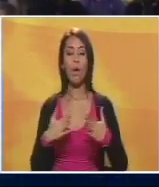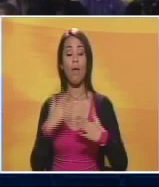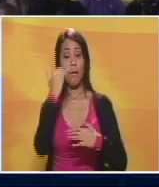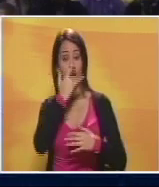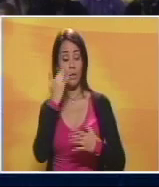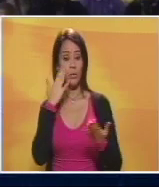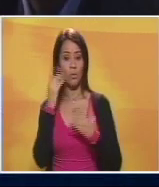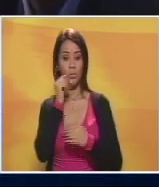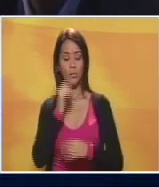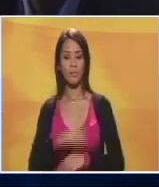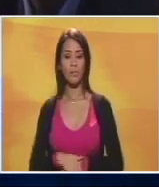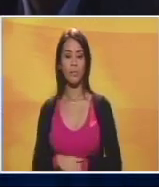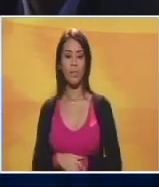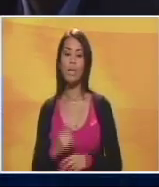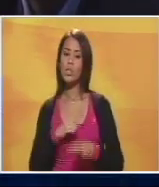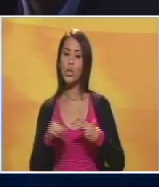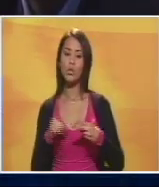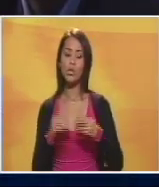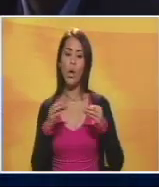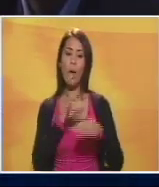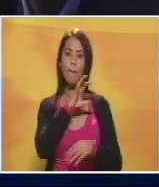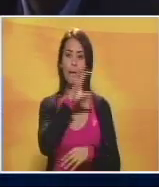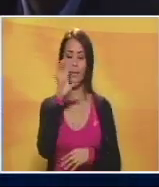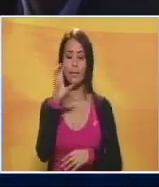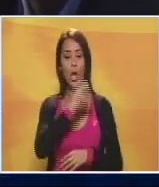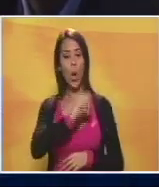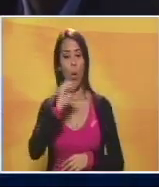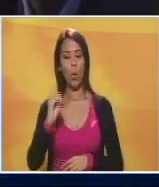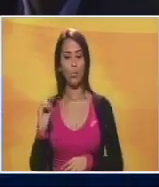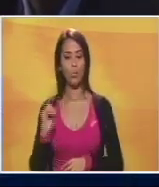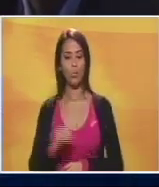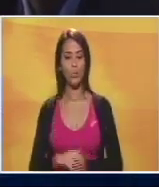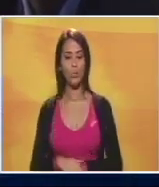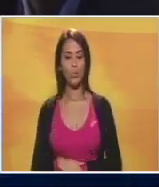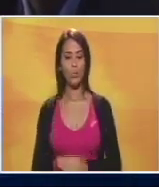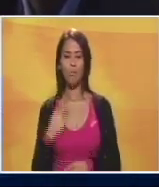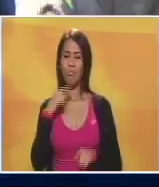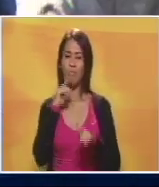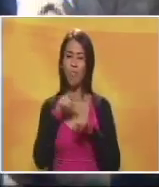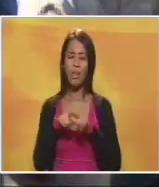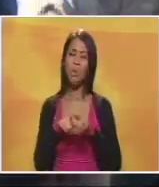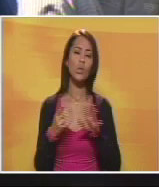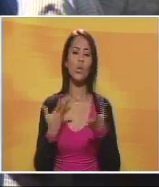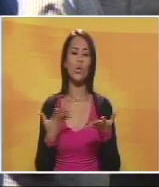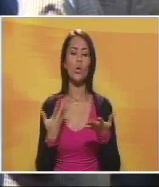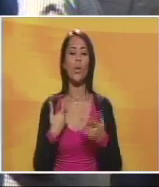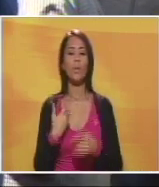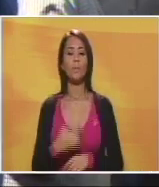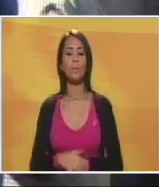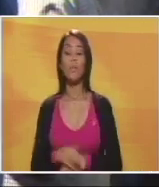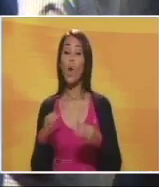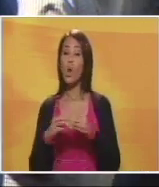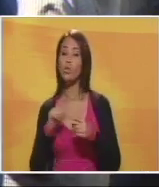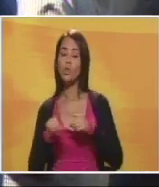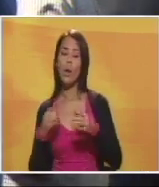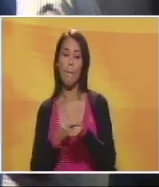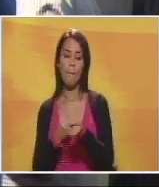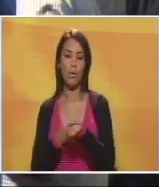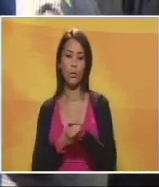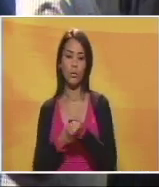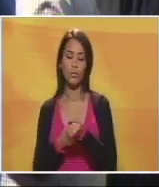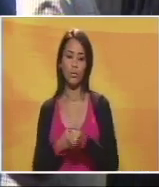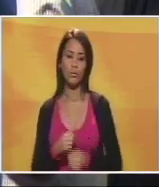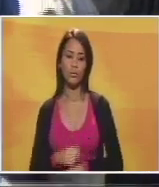estos inmigrantes y trasladar el resto a países occidentales, surge tras críticas de los sectores más derechistas y de su propio